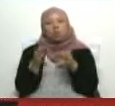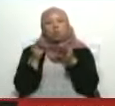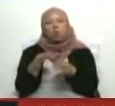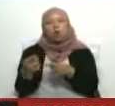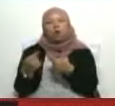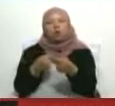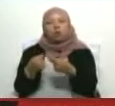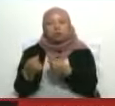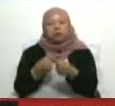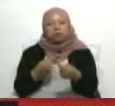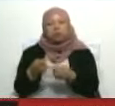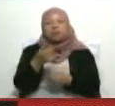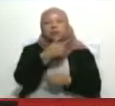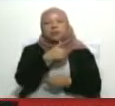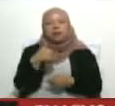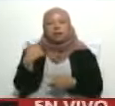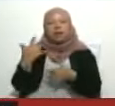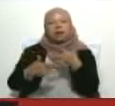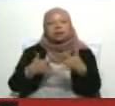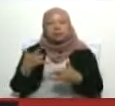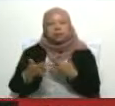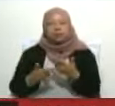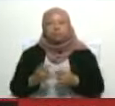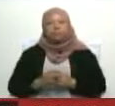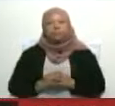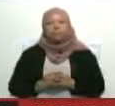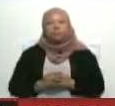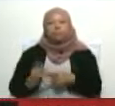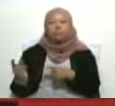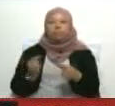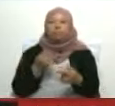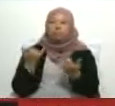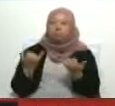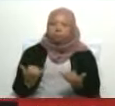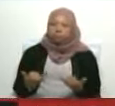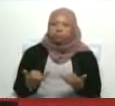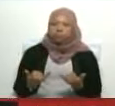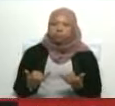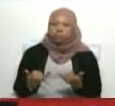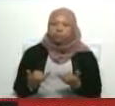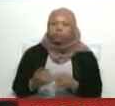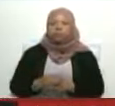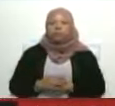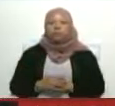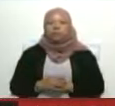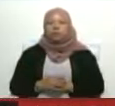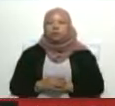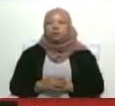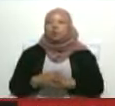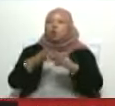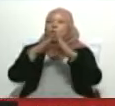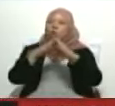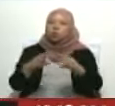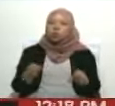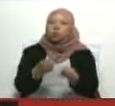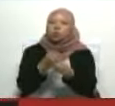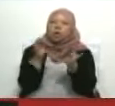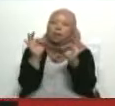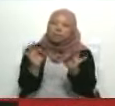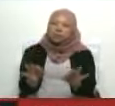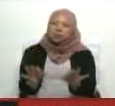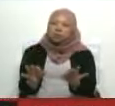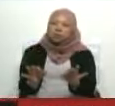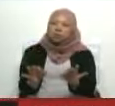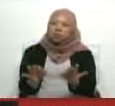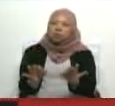coordinan, quieren hacer las cosas en detrimento de todo esto que señalé inicialmente,